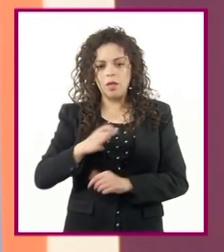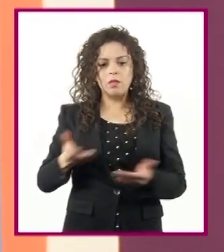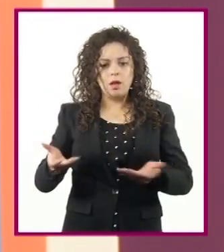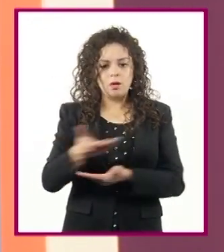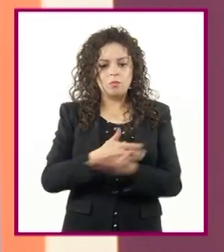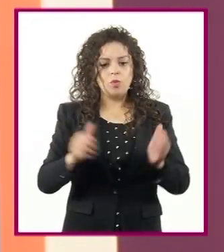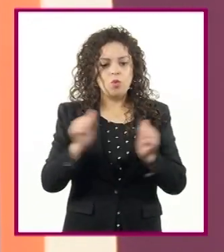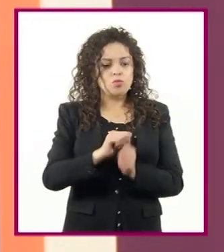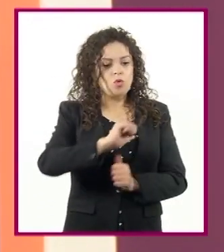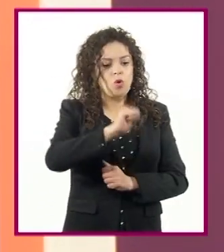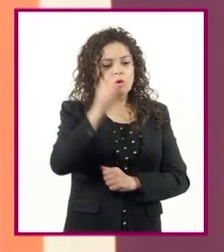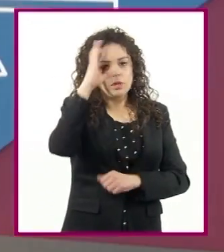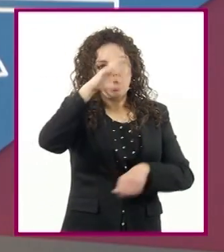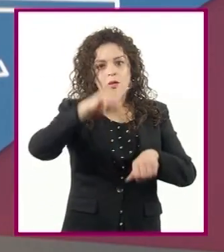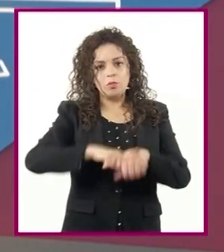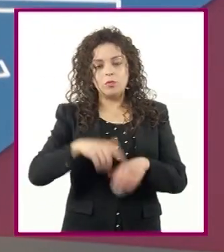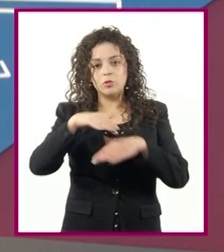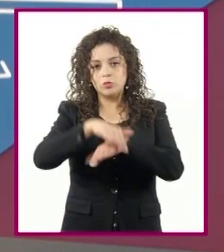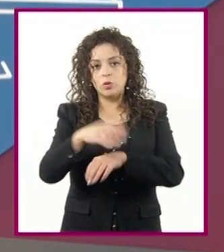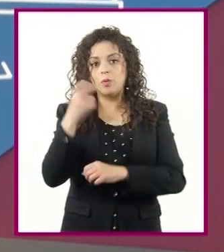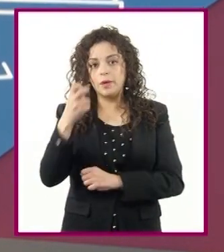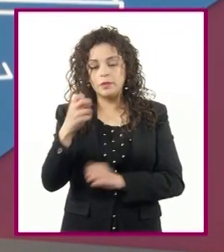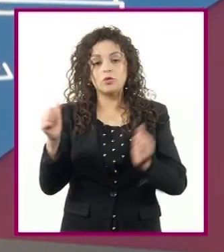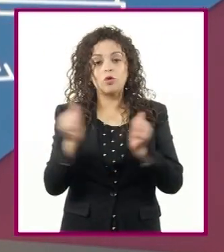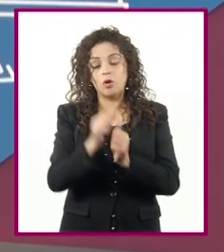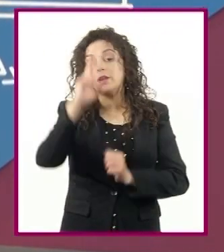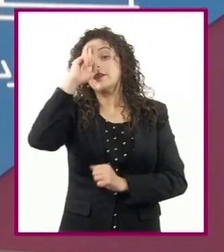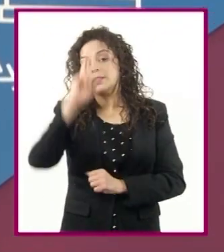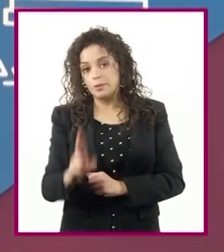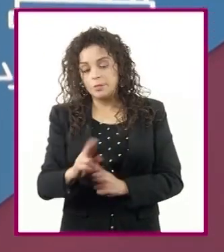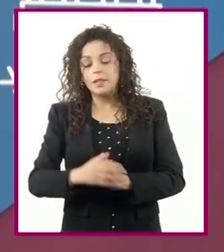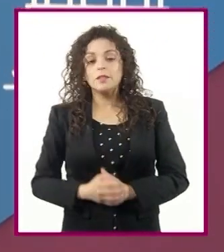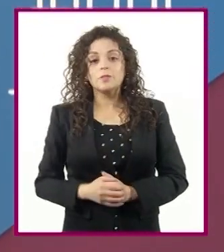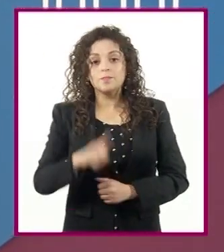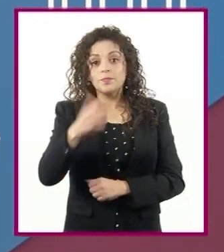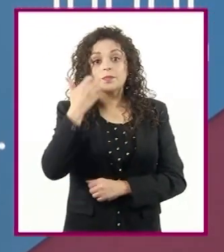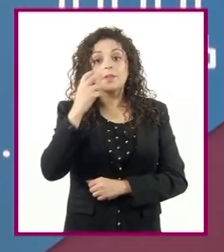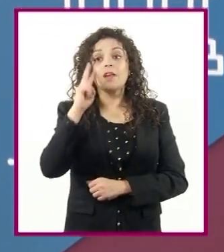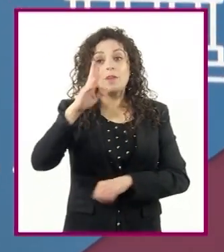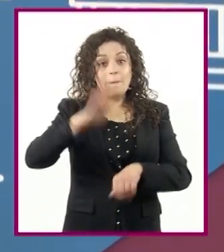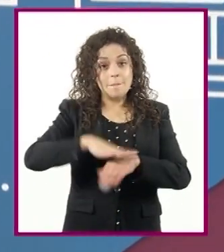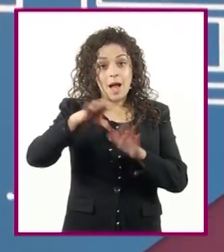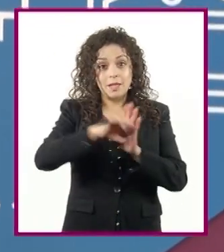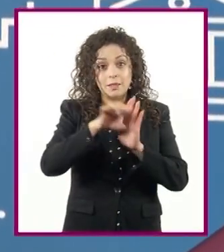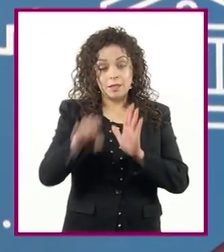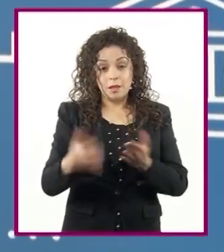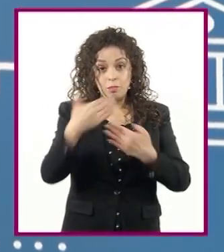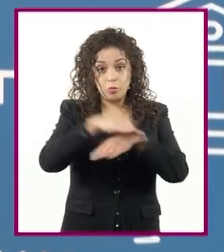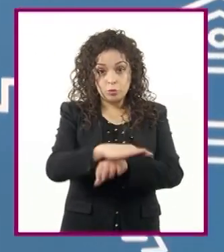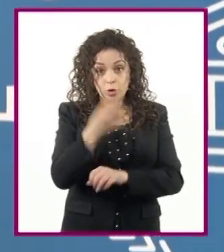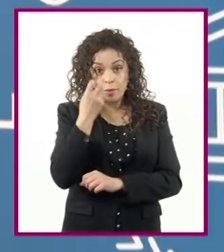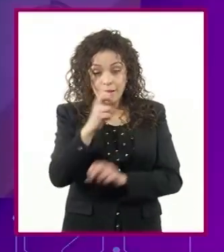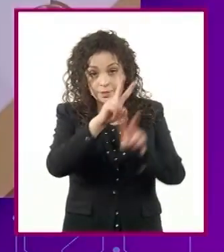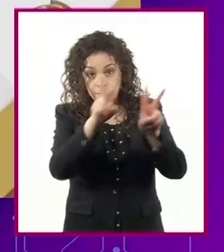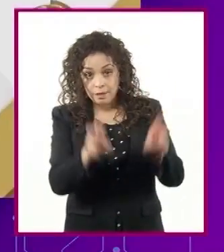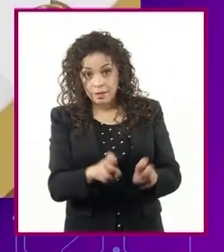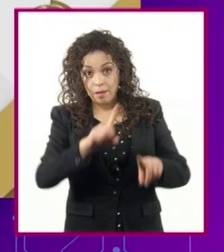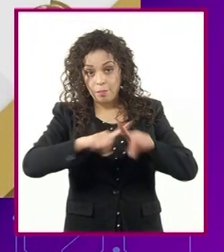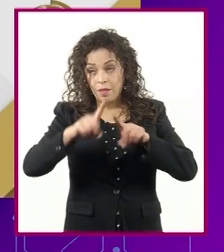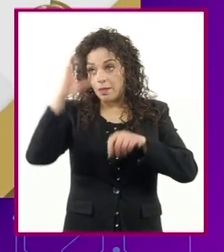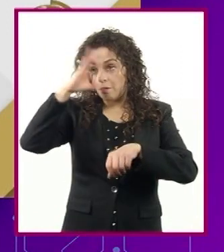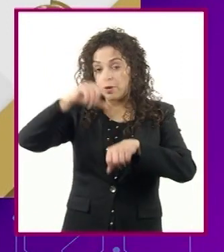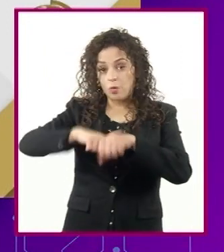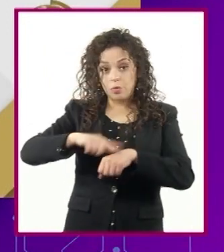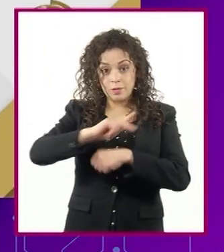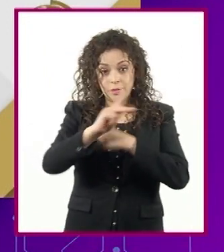culturas sobre esta base. Si quieren ver más ejemplos sobre diversidad cultural en el país, les quiero recomendar la